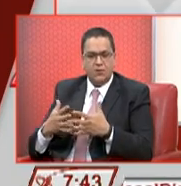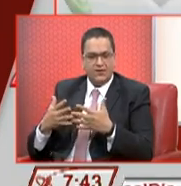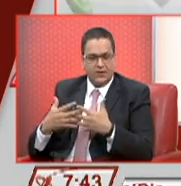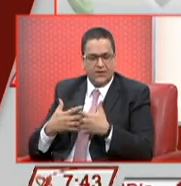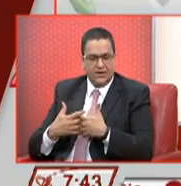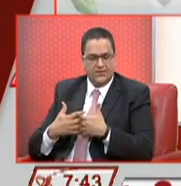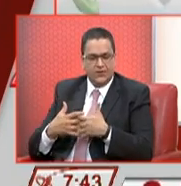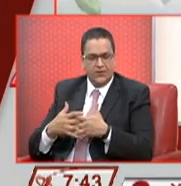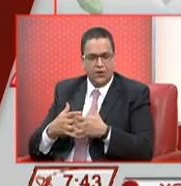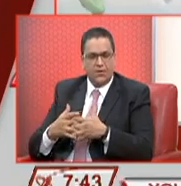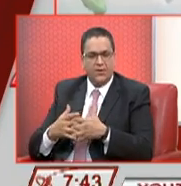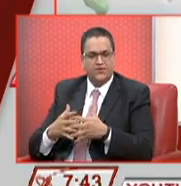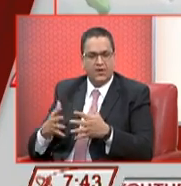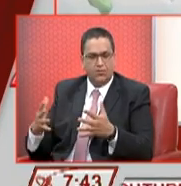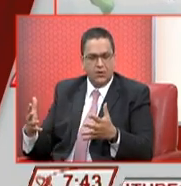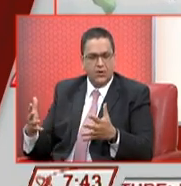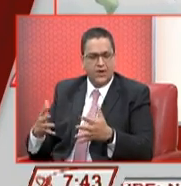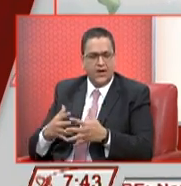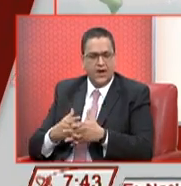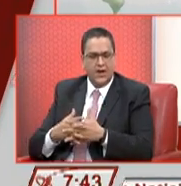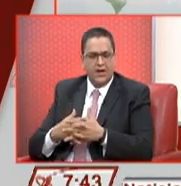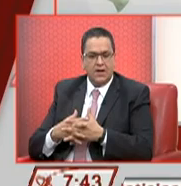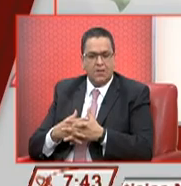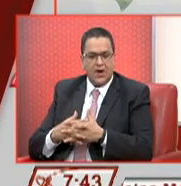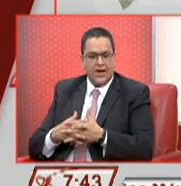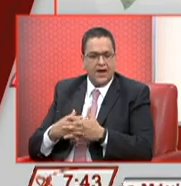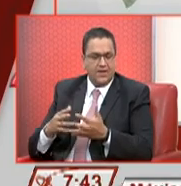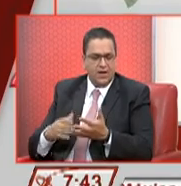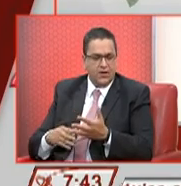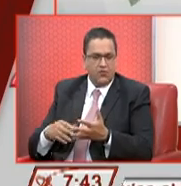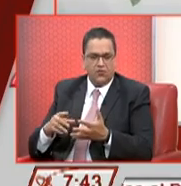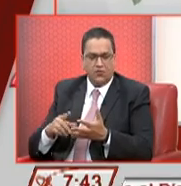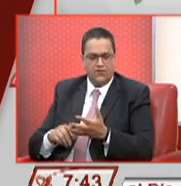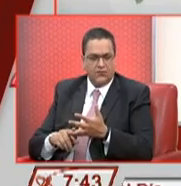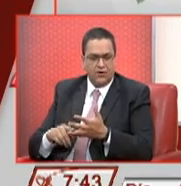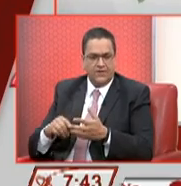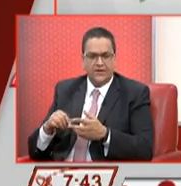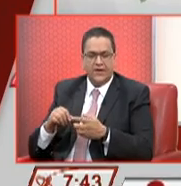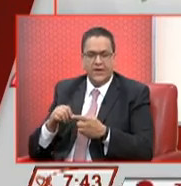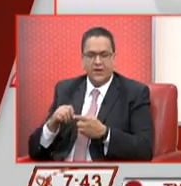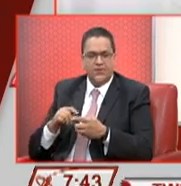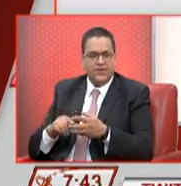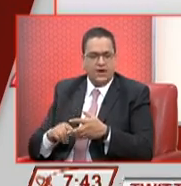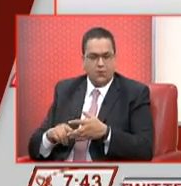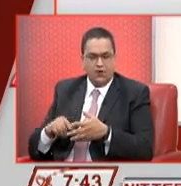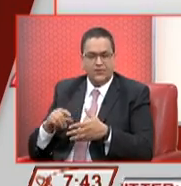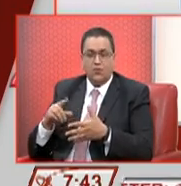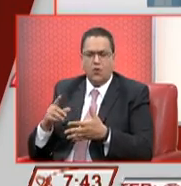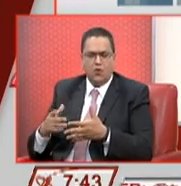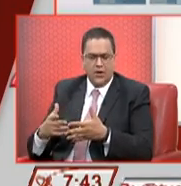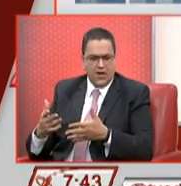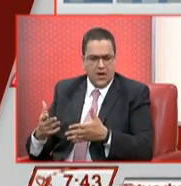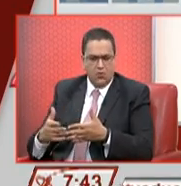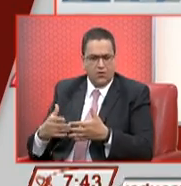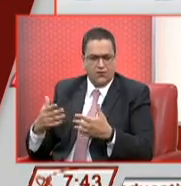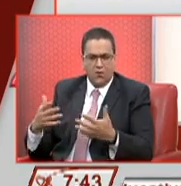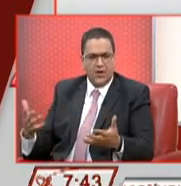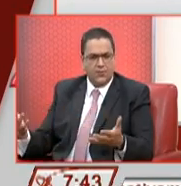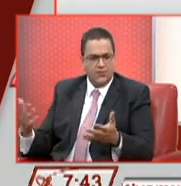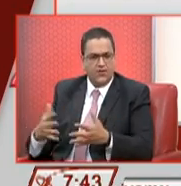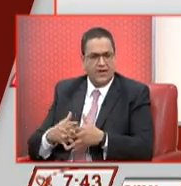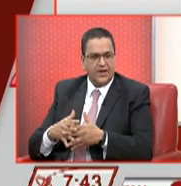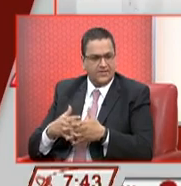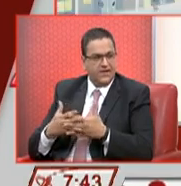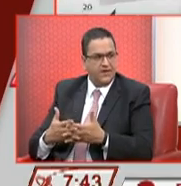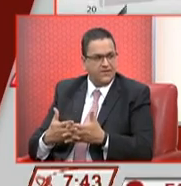partir del año pasado de la edición, lo abrimos al público en general para que académicos, profesores, investigadores o alumnos o